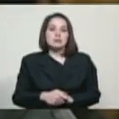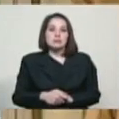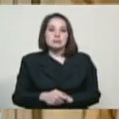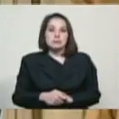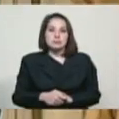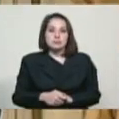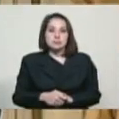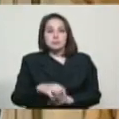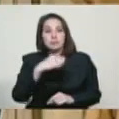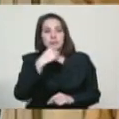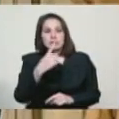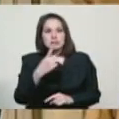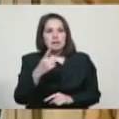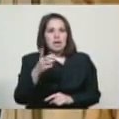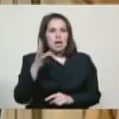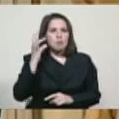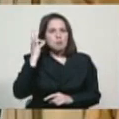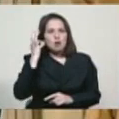Compañera Tania Díaz,